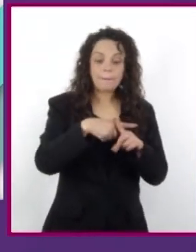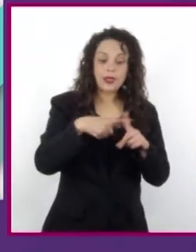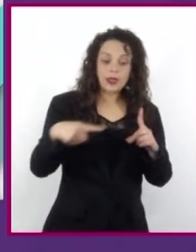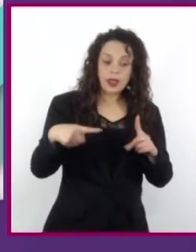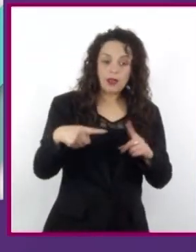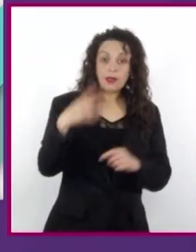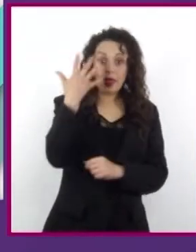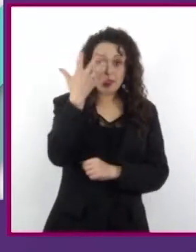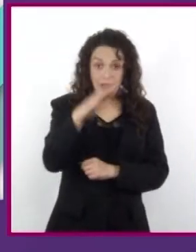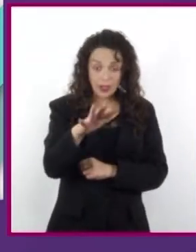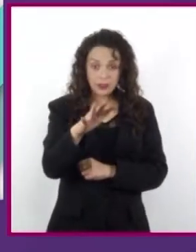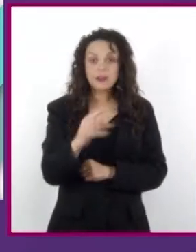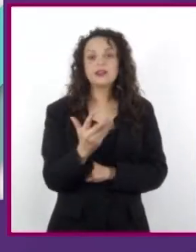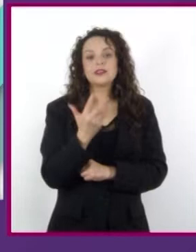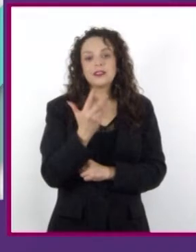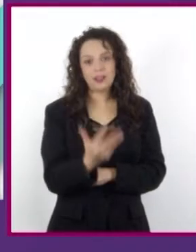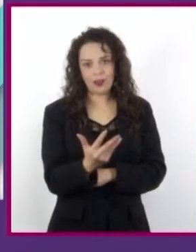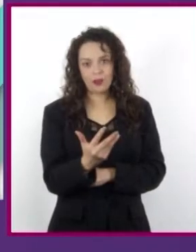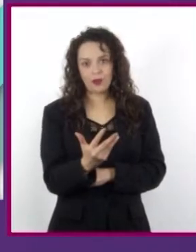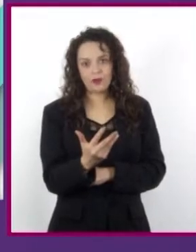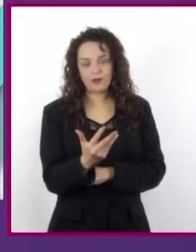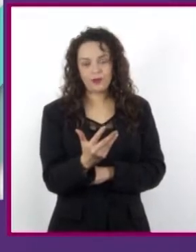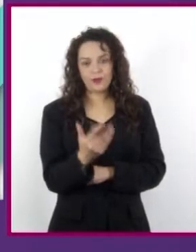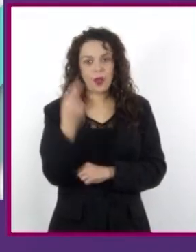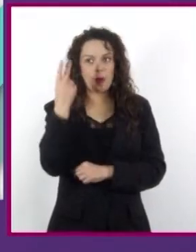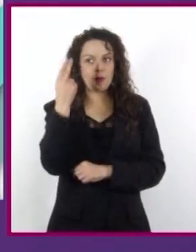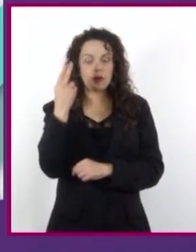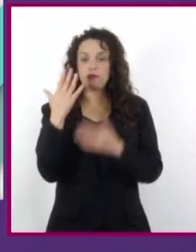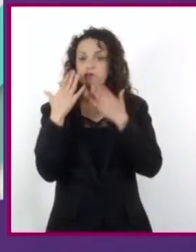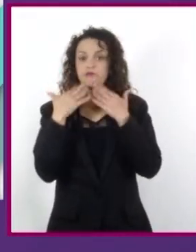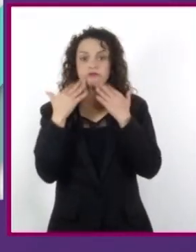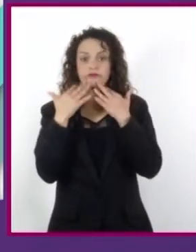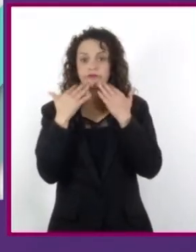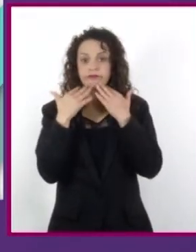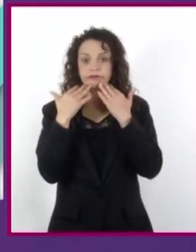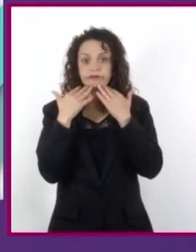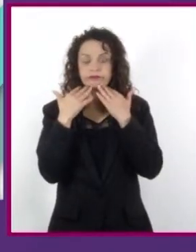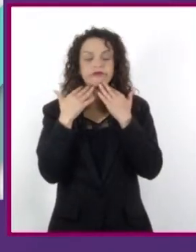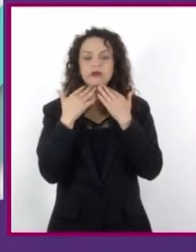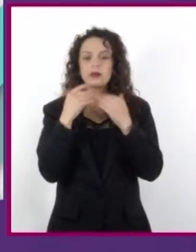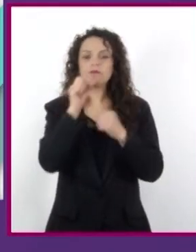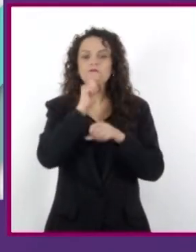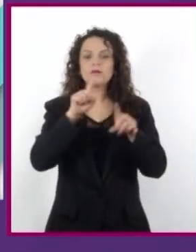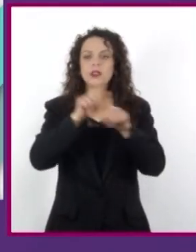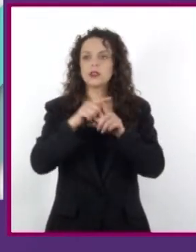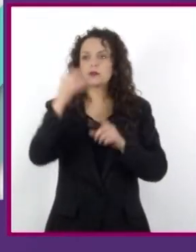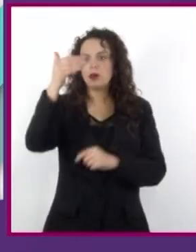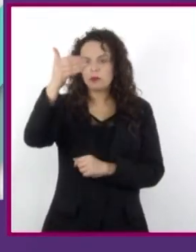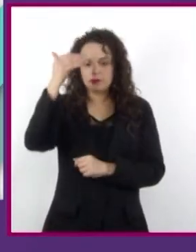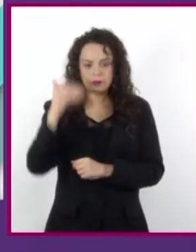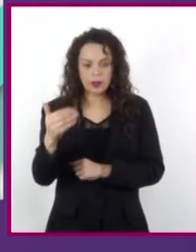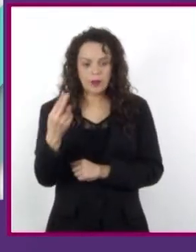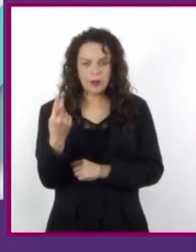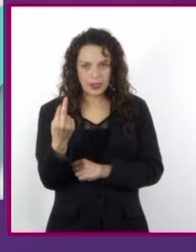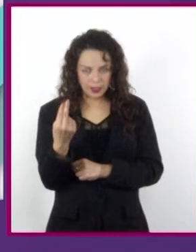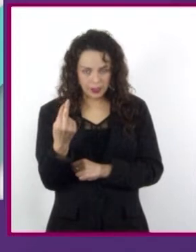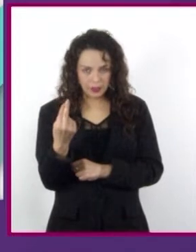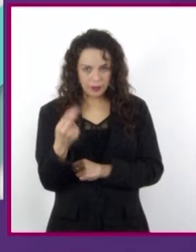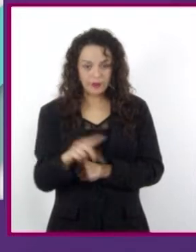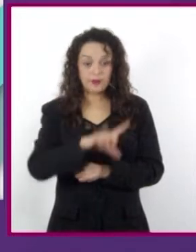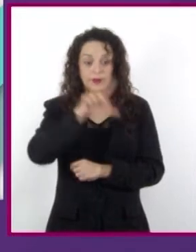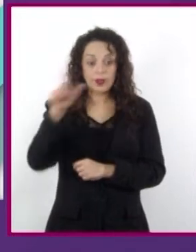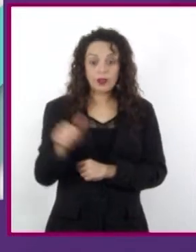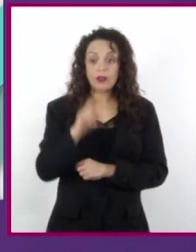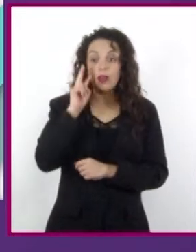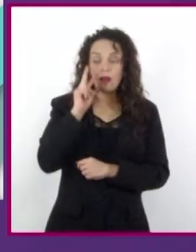10 sería 5. Y como 25 no tiene, solamente lo bajamos. Después veríamos si